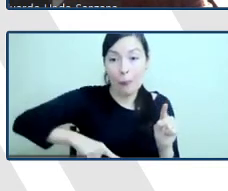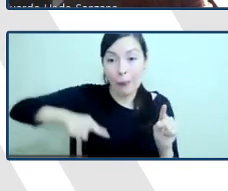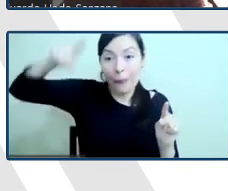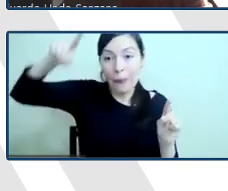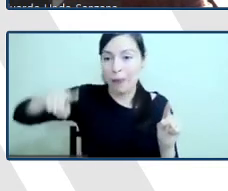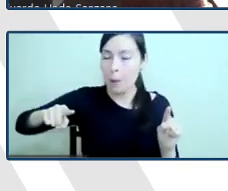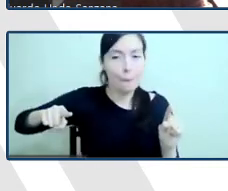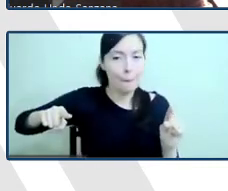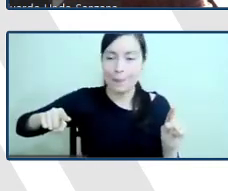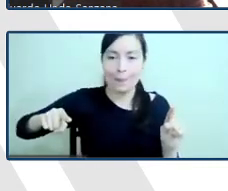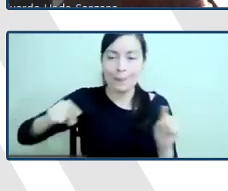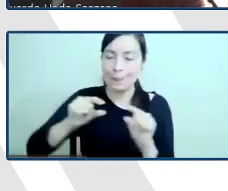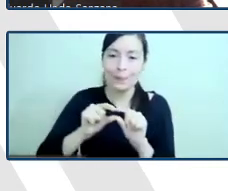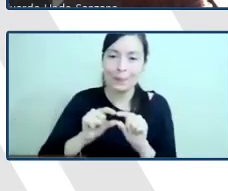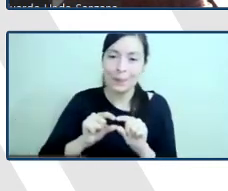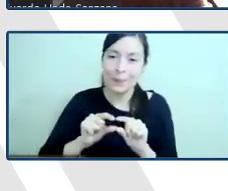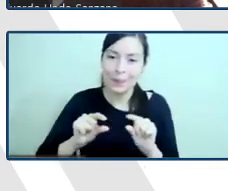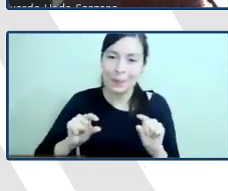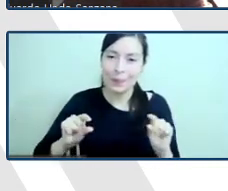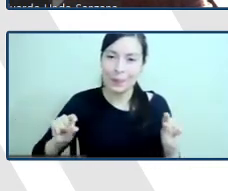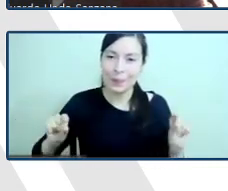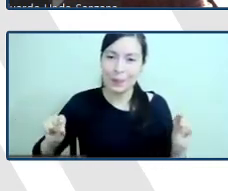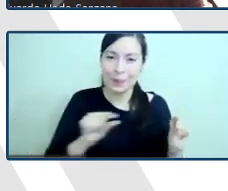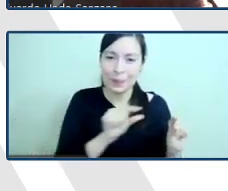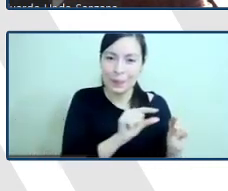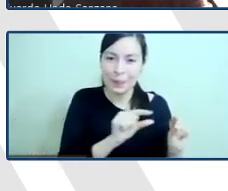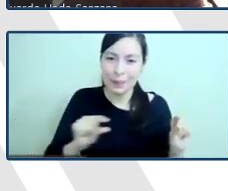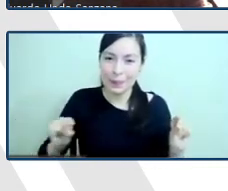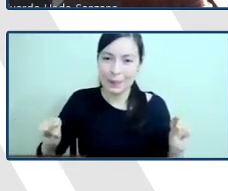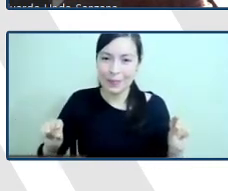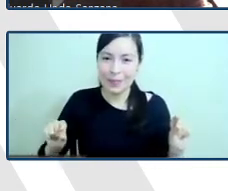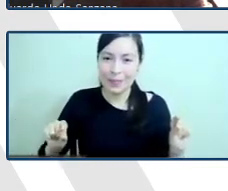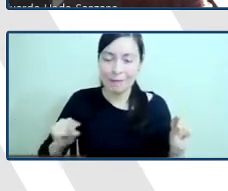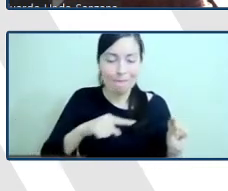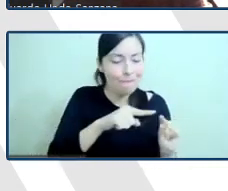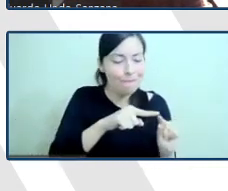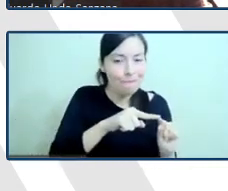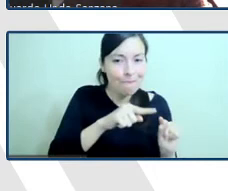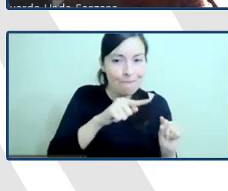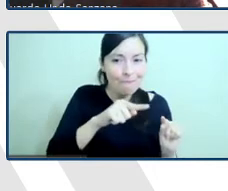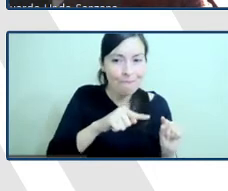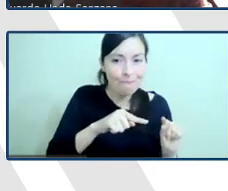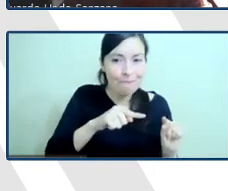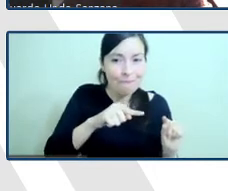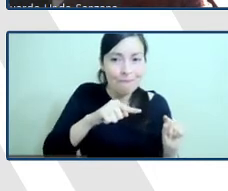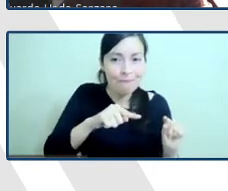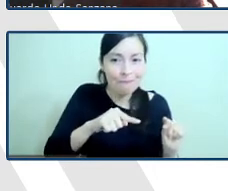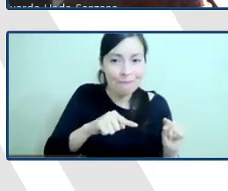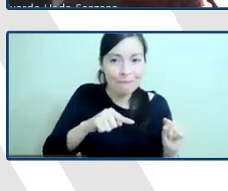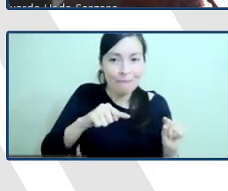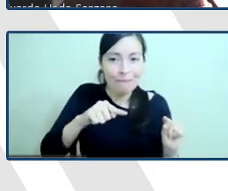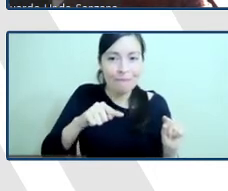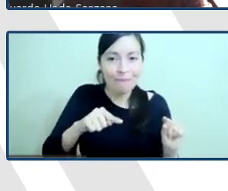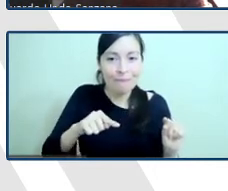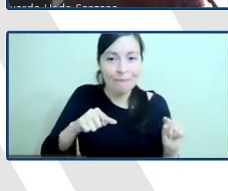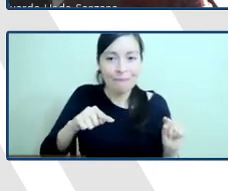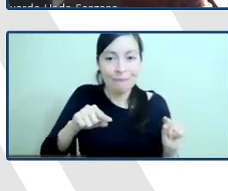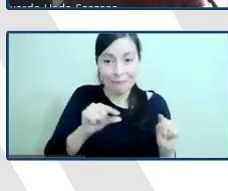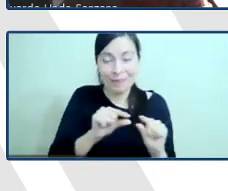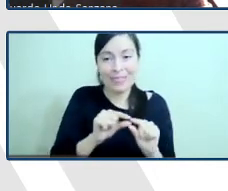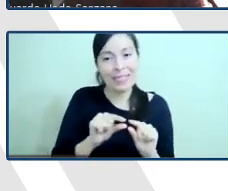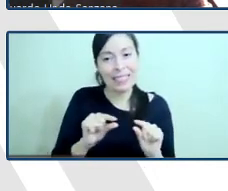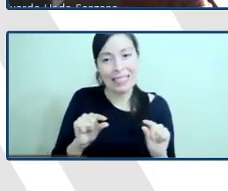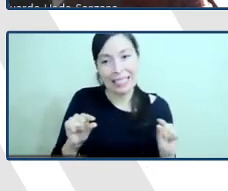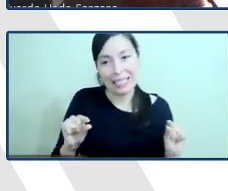haber estado oscilando habría sido una amplitud como la que está marcada por ese par de líneas rojas. Cualquier